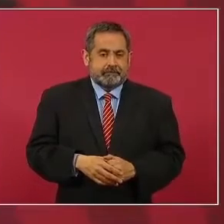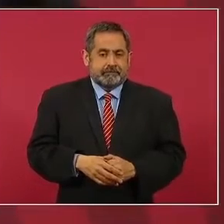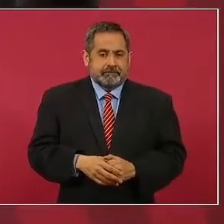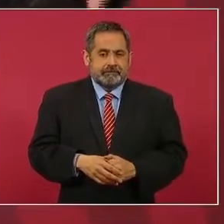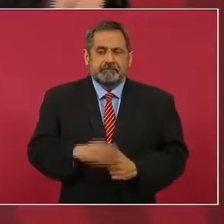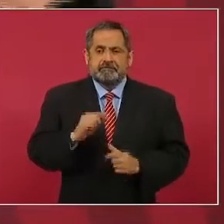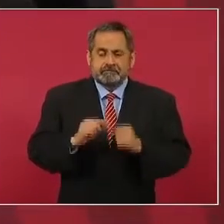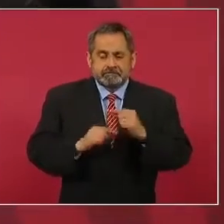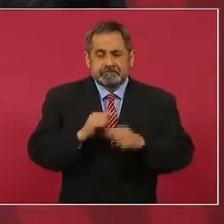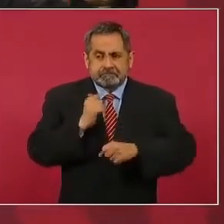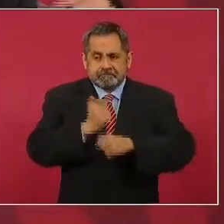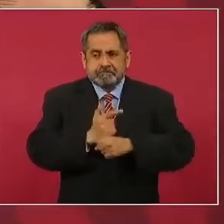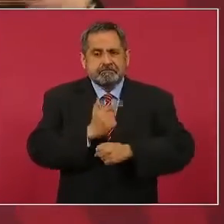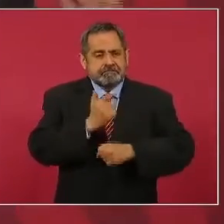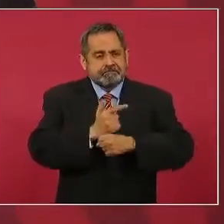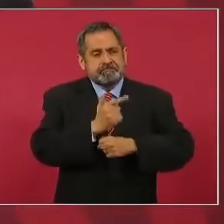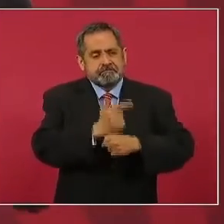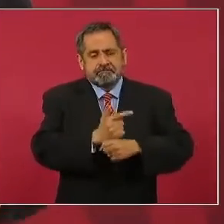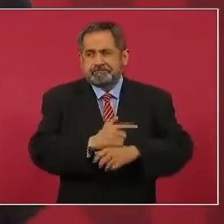Y ya poco a poco pues